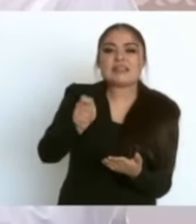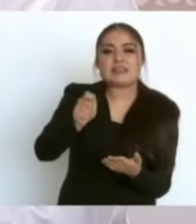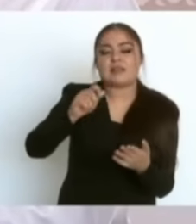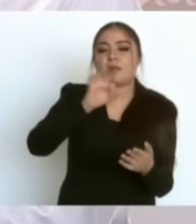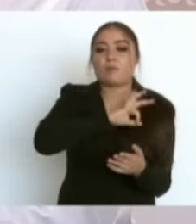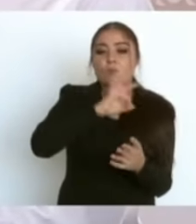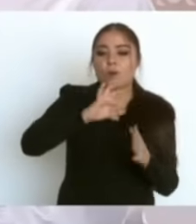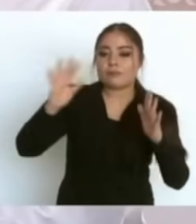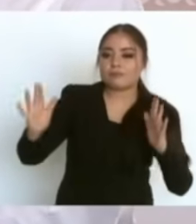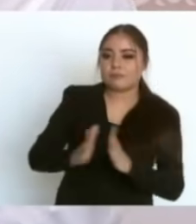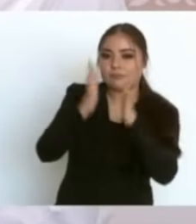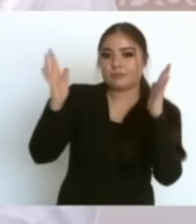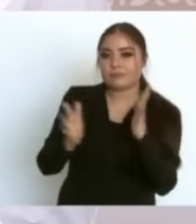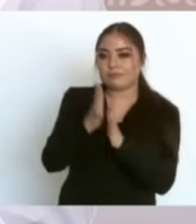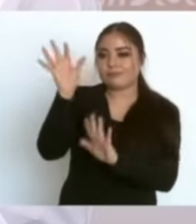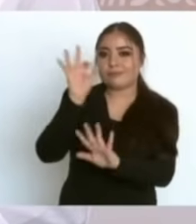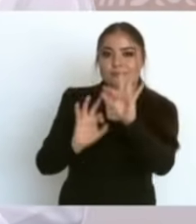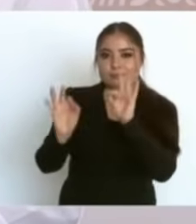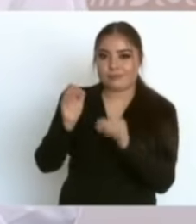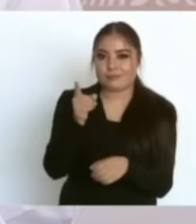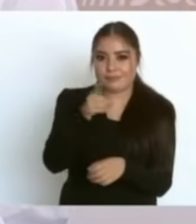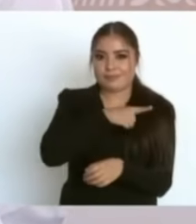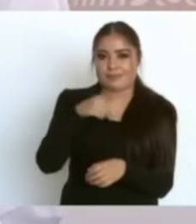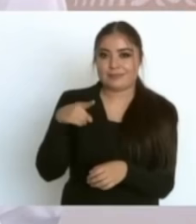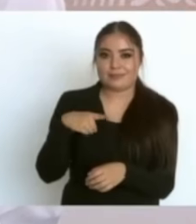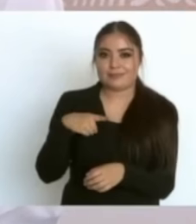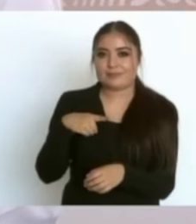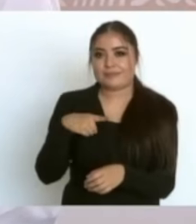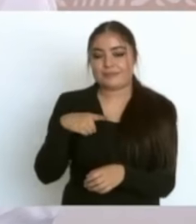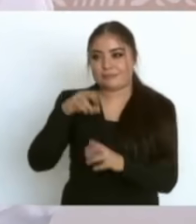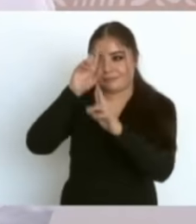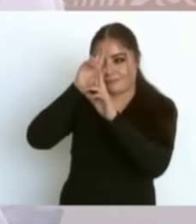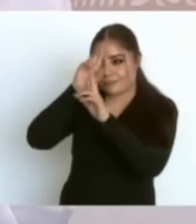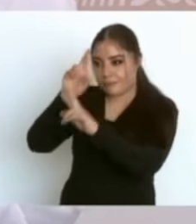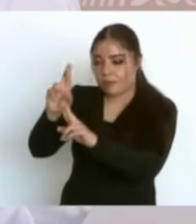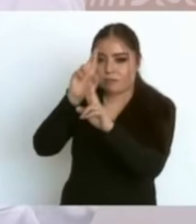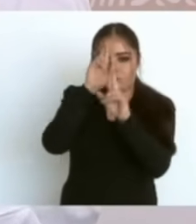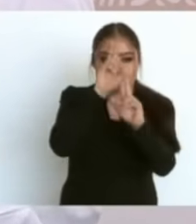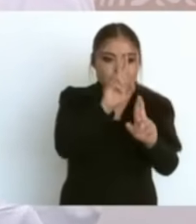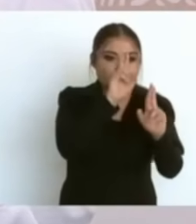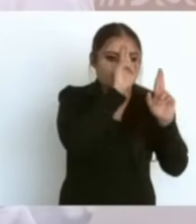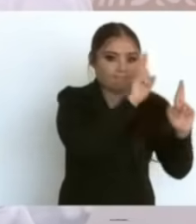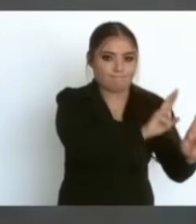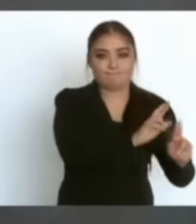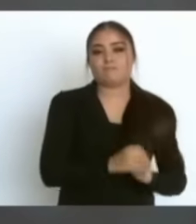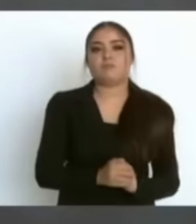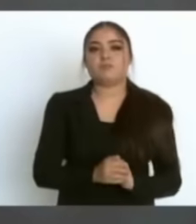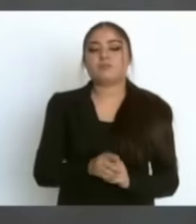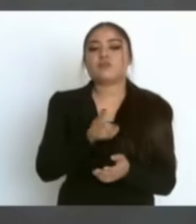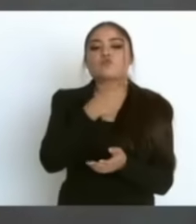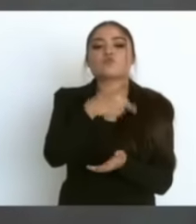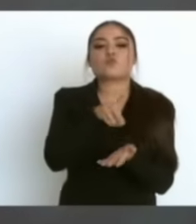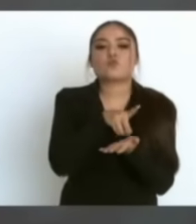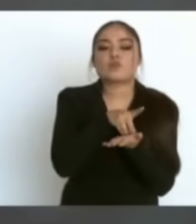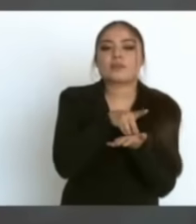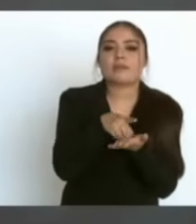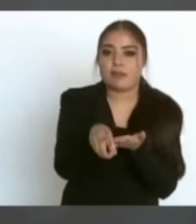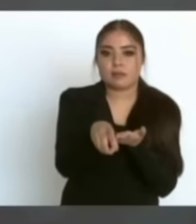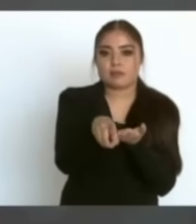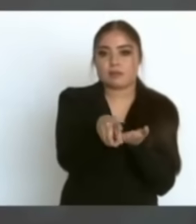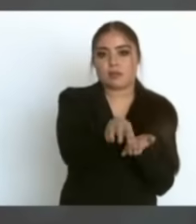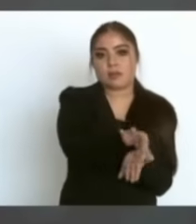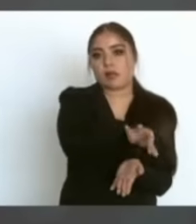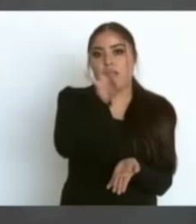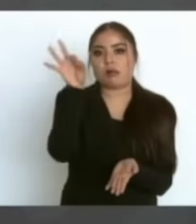y tiene que haber respeto a todos y garantizarse el derecho a disentir